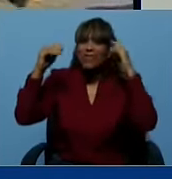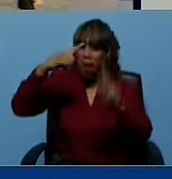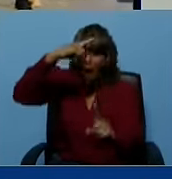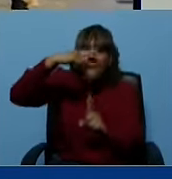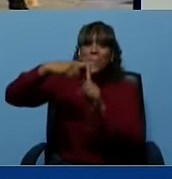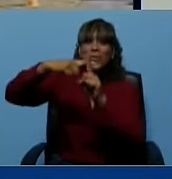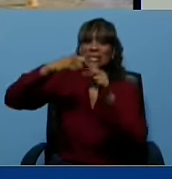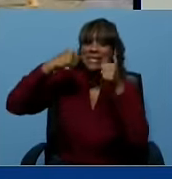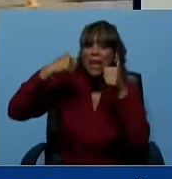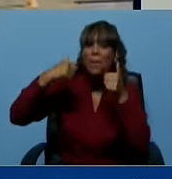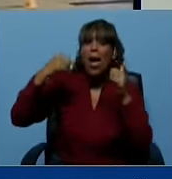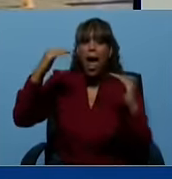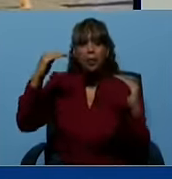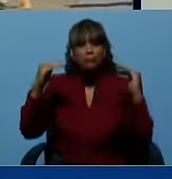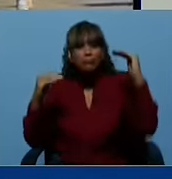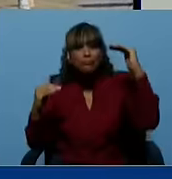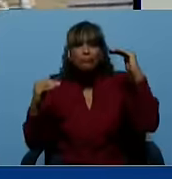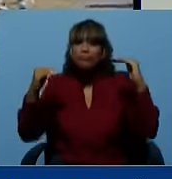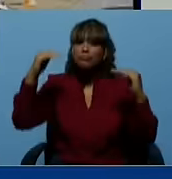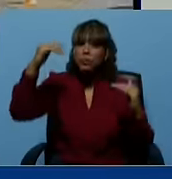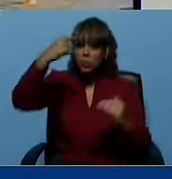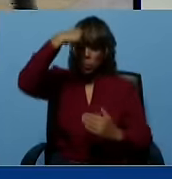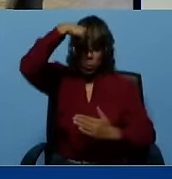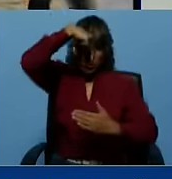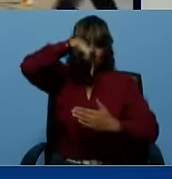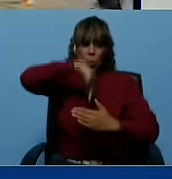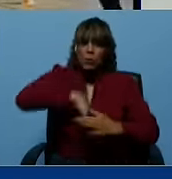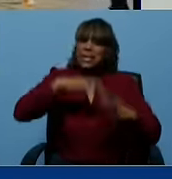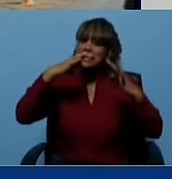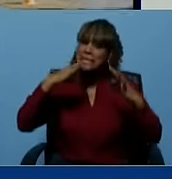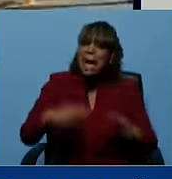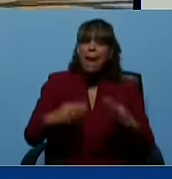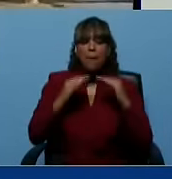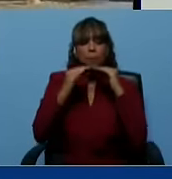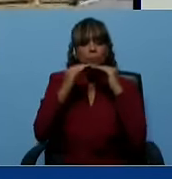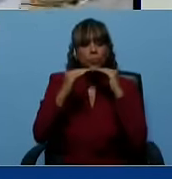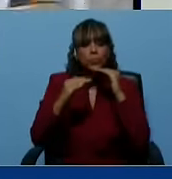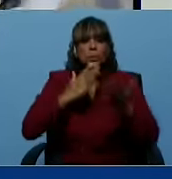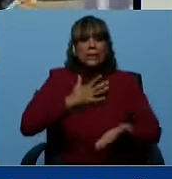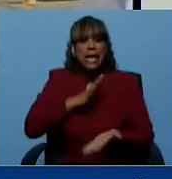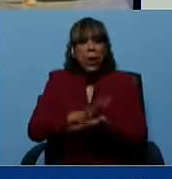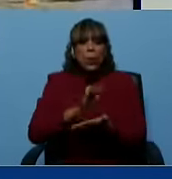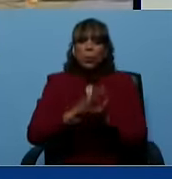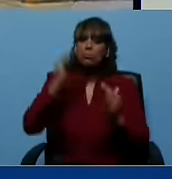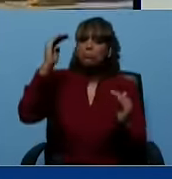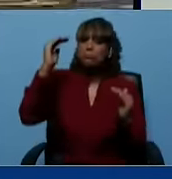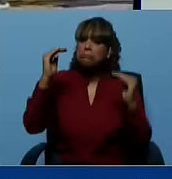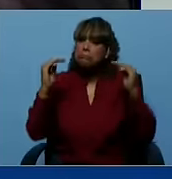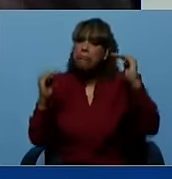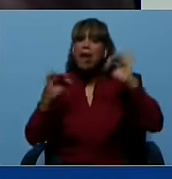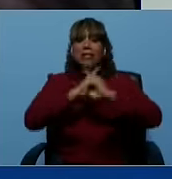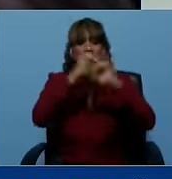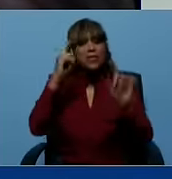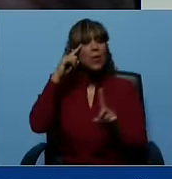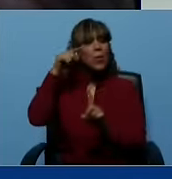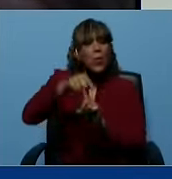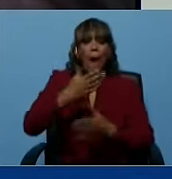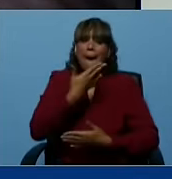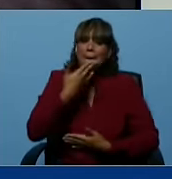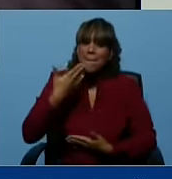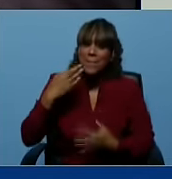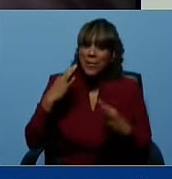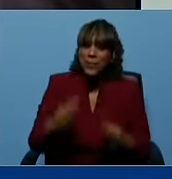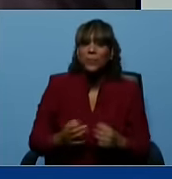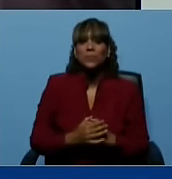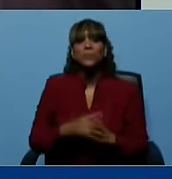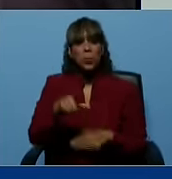positivos. Y ese equilibrio lo debe llevar a uno siempre a un equilibrio de felicidad. Así